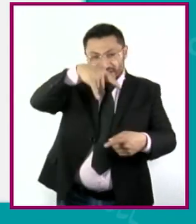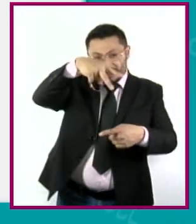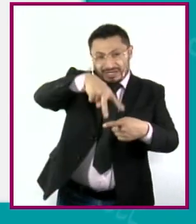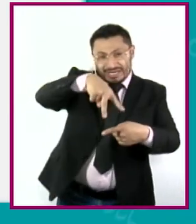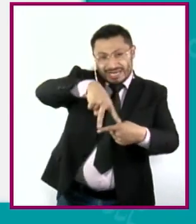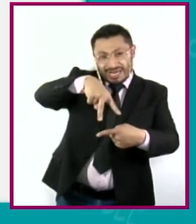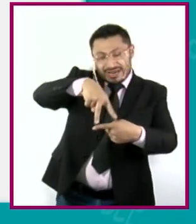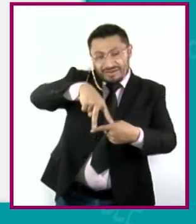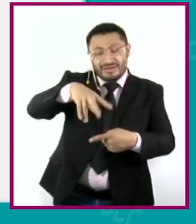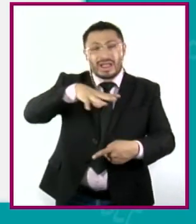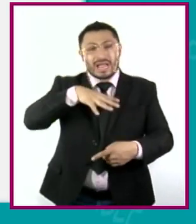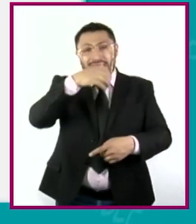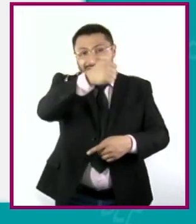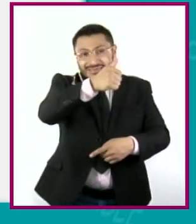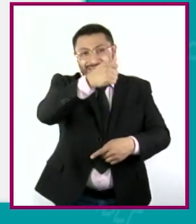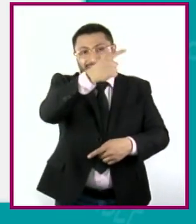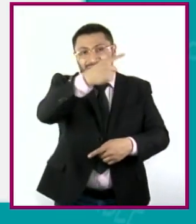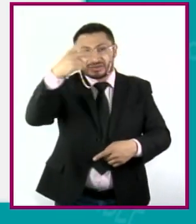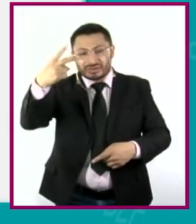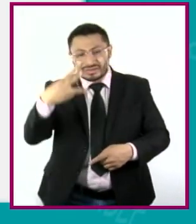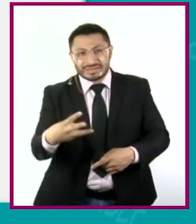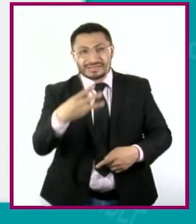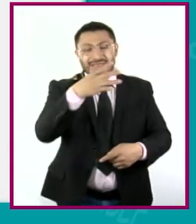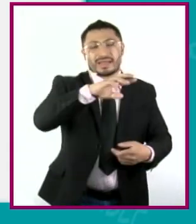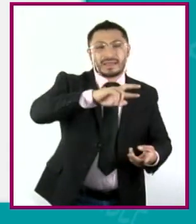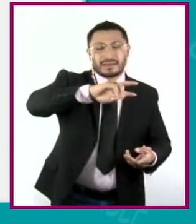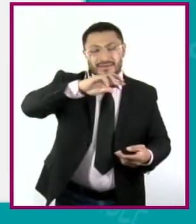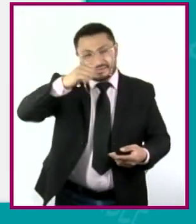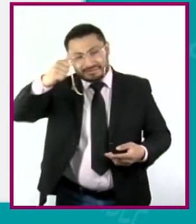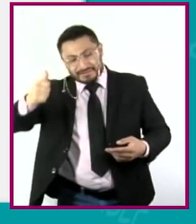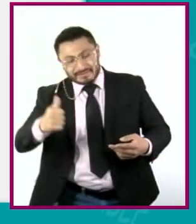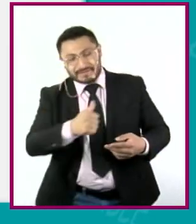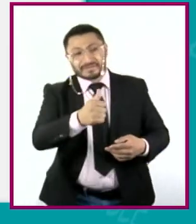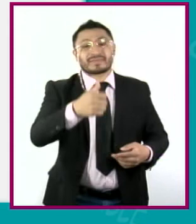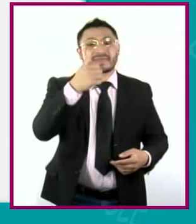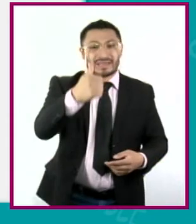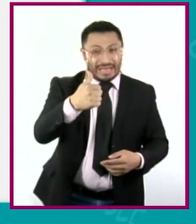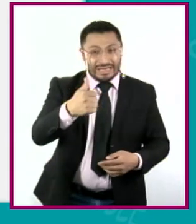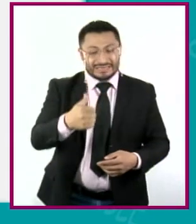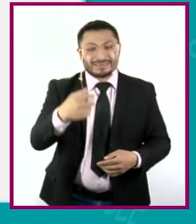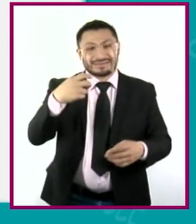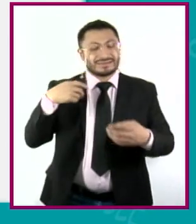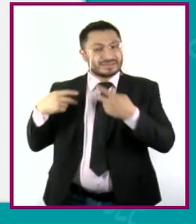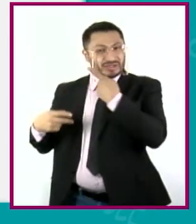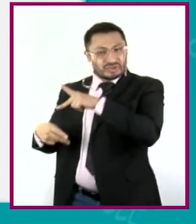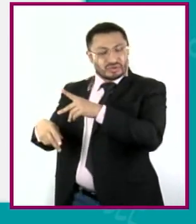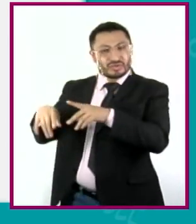6 simetrías diferentes para el triángulo equilátero y esta es su tabla de multiplicar.